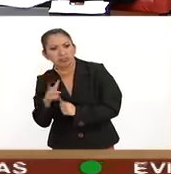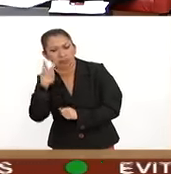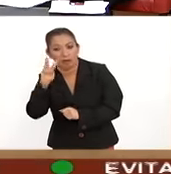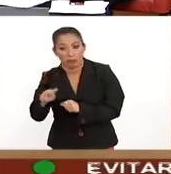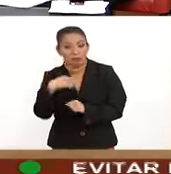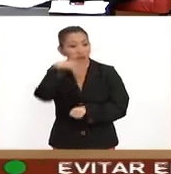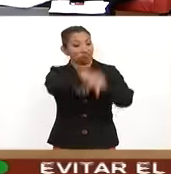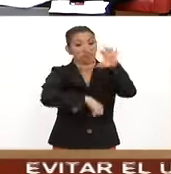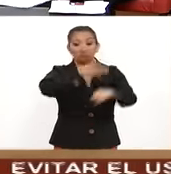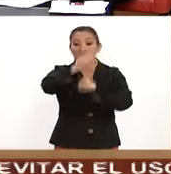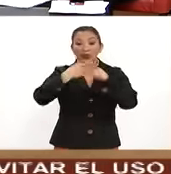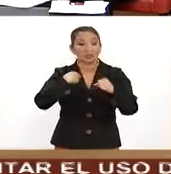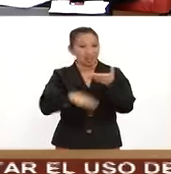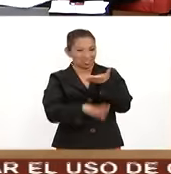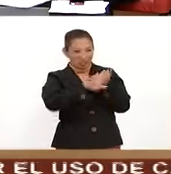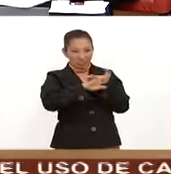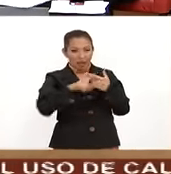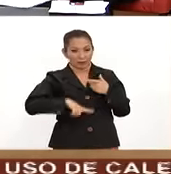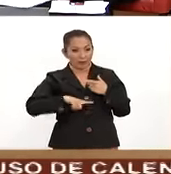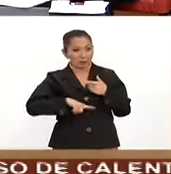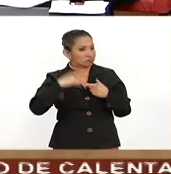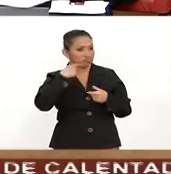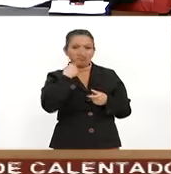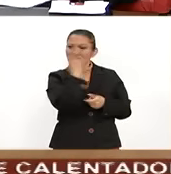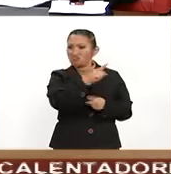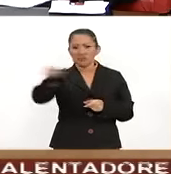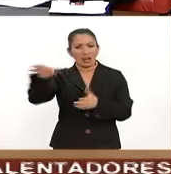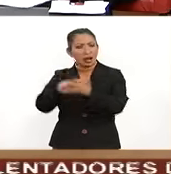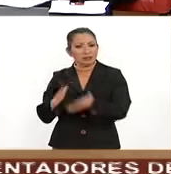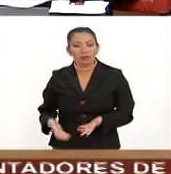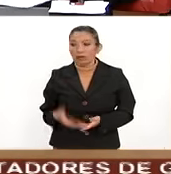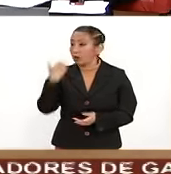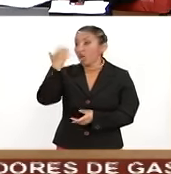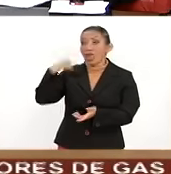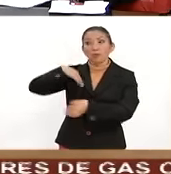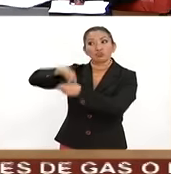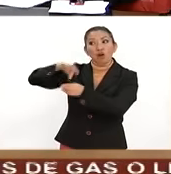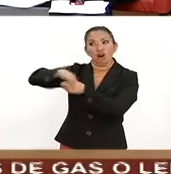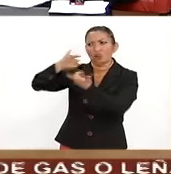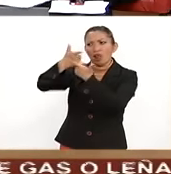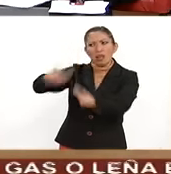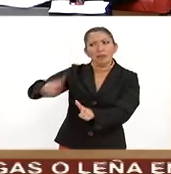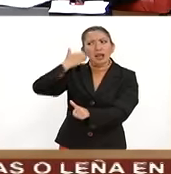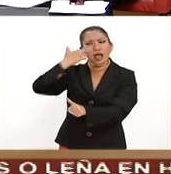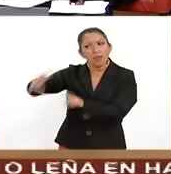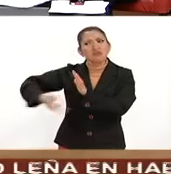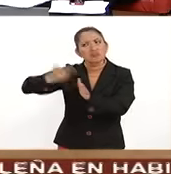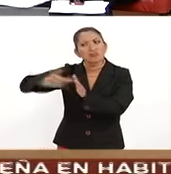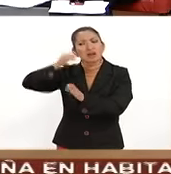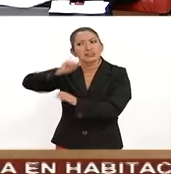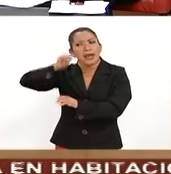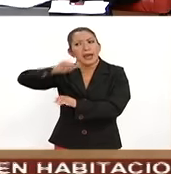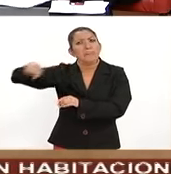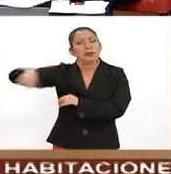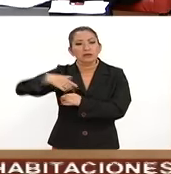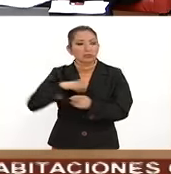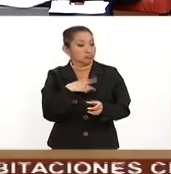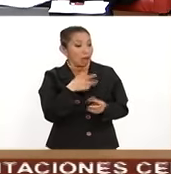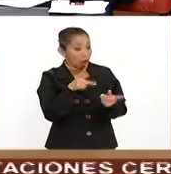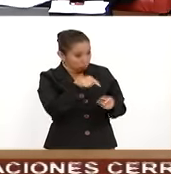detener a los opositores, ¿no? Y que obviamente exigían elecciones libres, periódicas, como suele suceder en cualquier